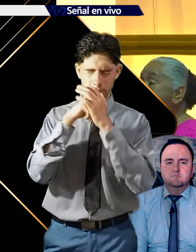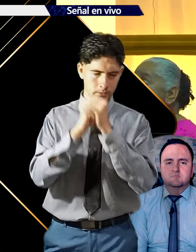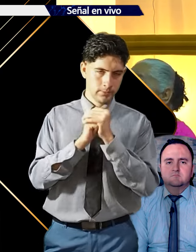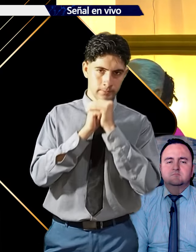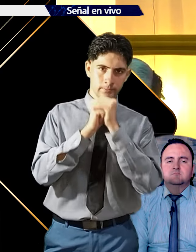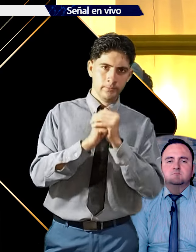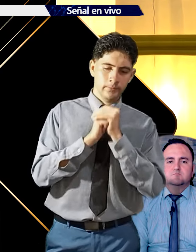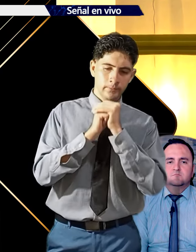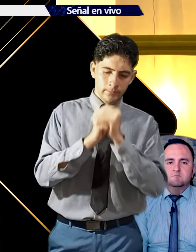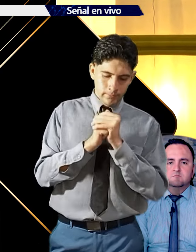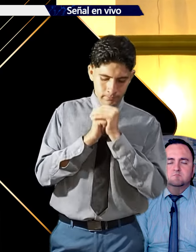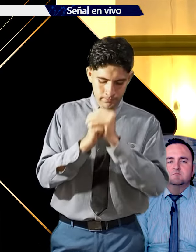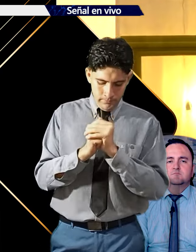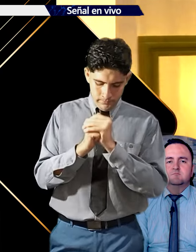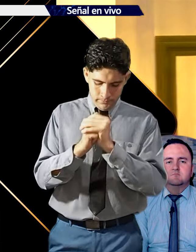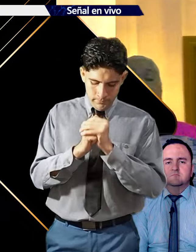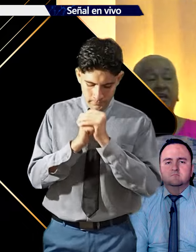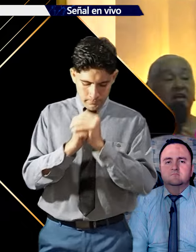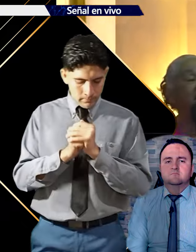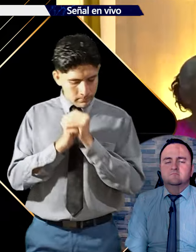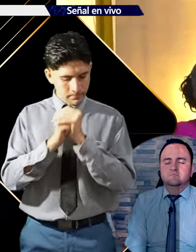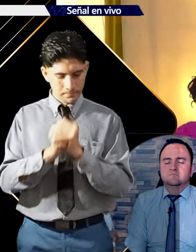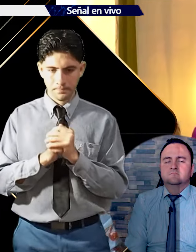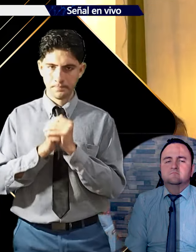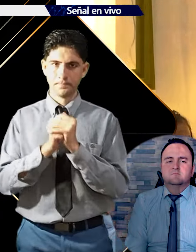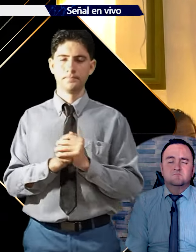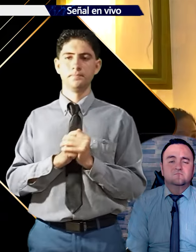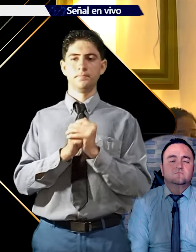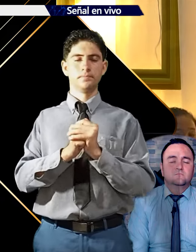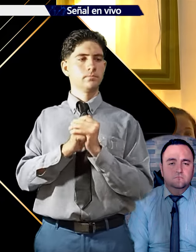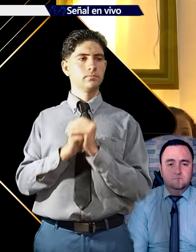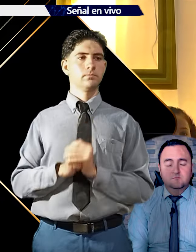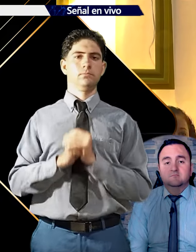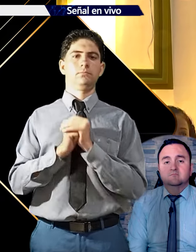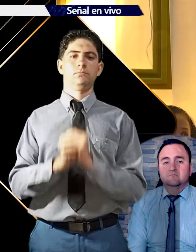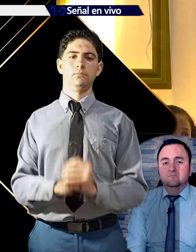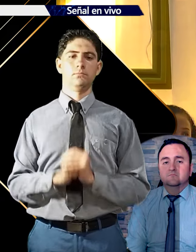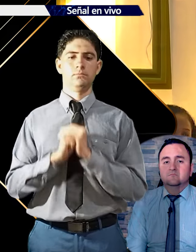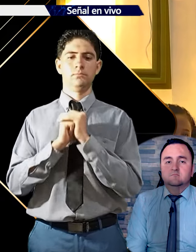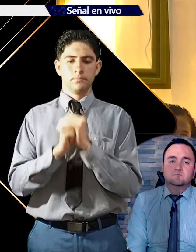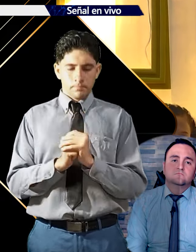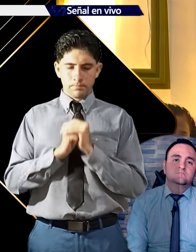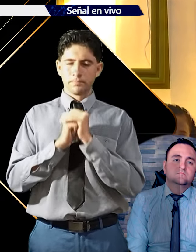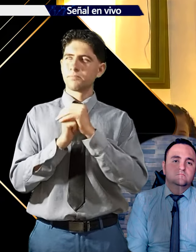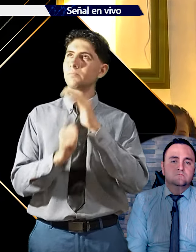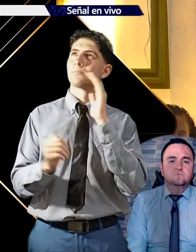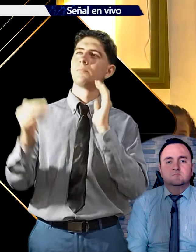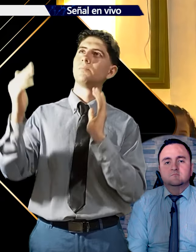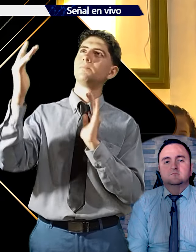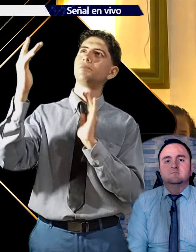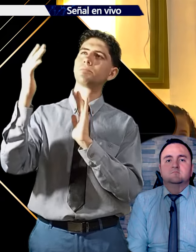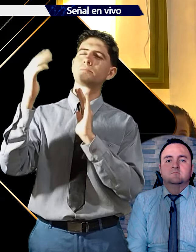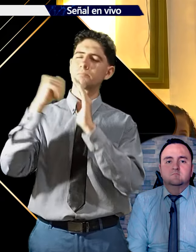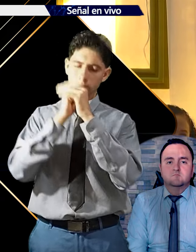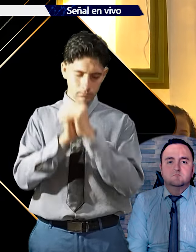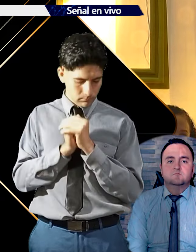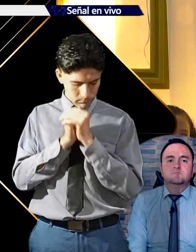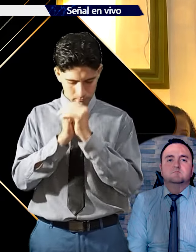está allá de rodillas con su Biblia en inglés y su Biblia no sé qué, y ahí está